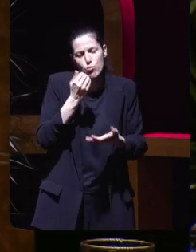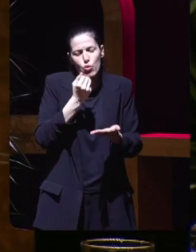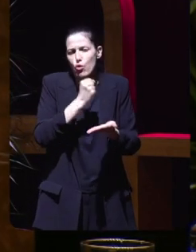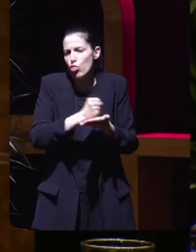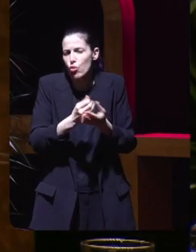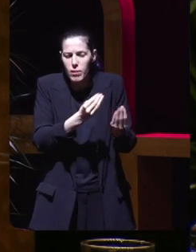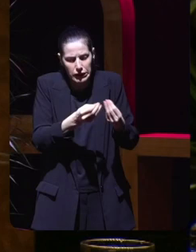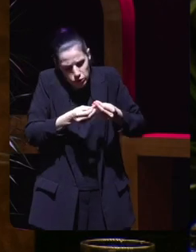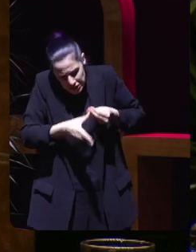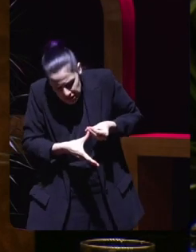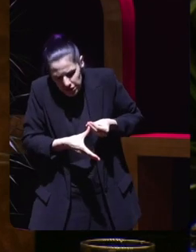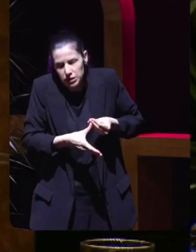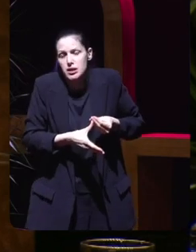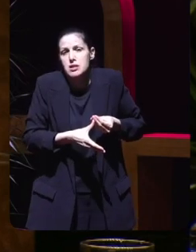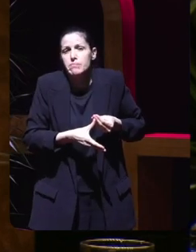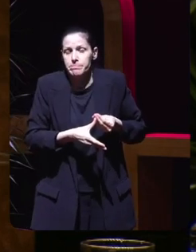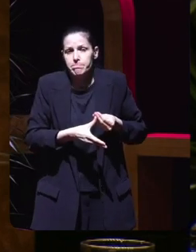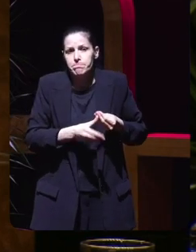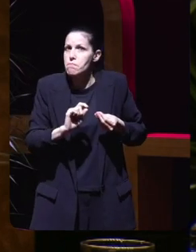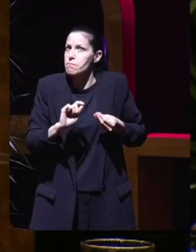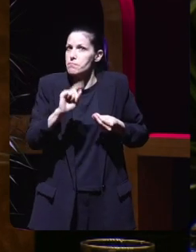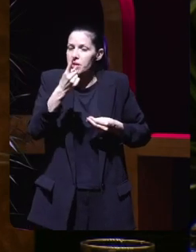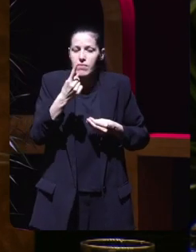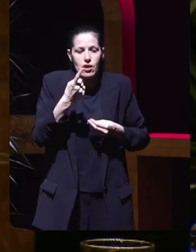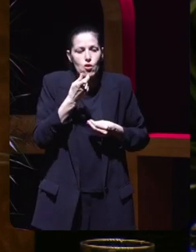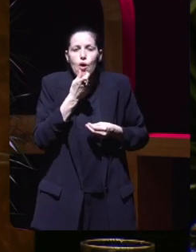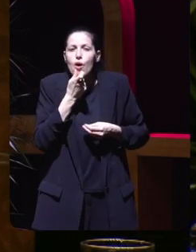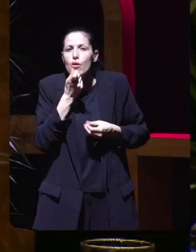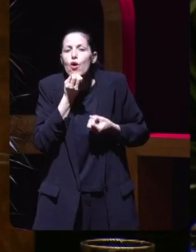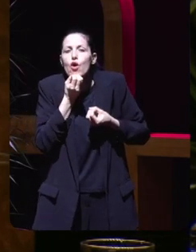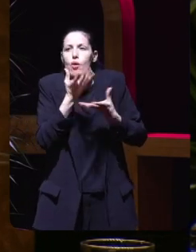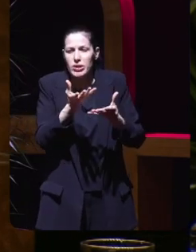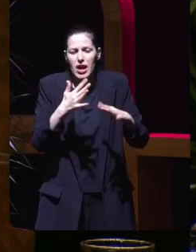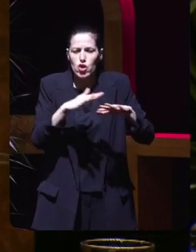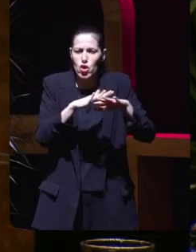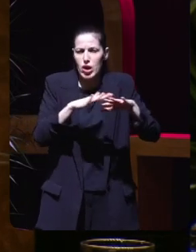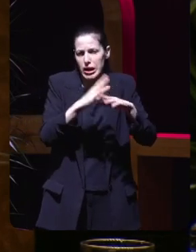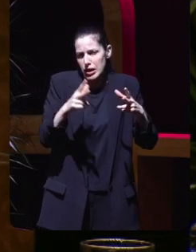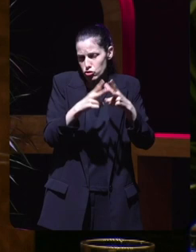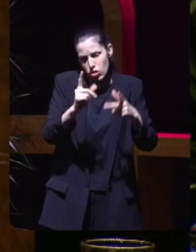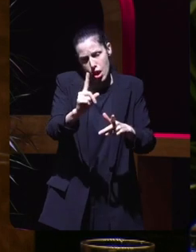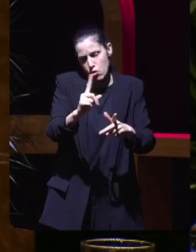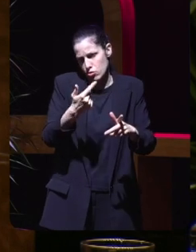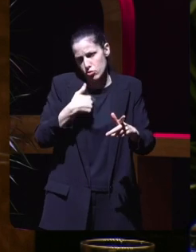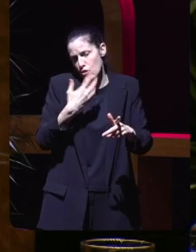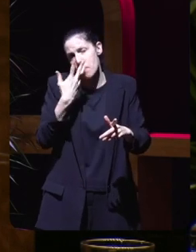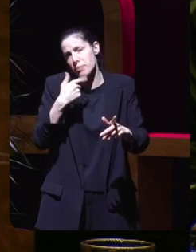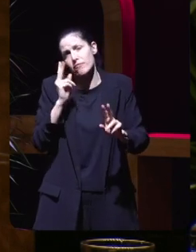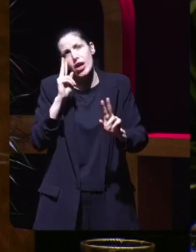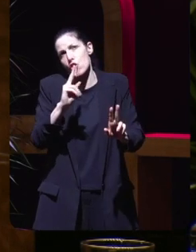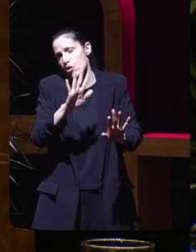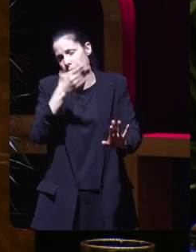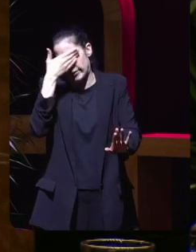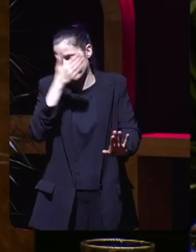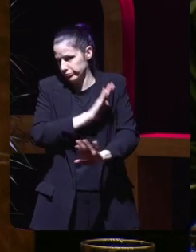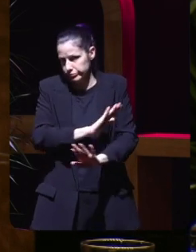fue primero artigo que tivo un comentario anónimo en redes sociales porque por redes sociales los archivos Ya prefiero no no mirar No